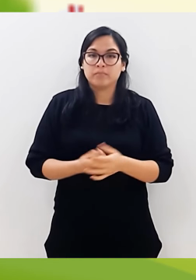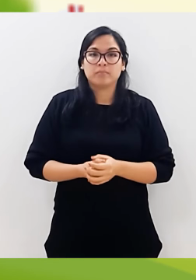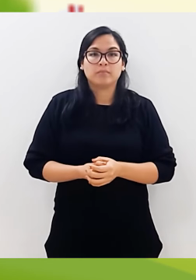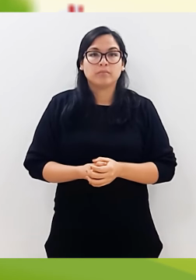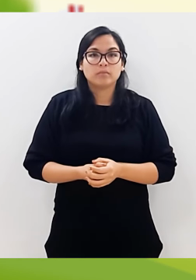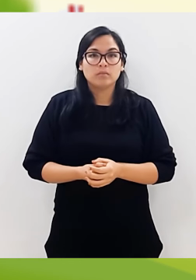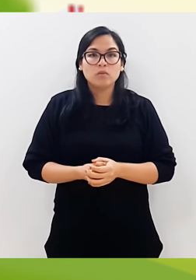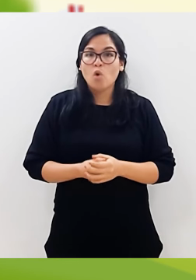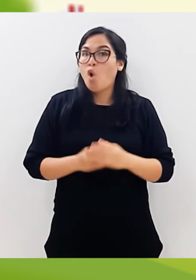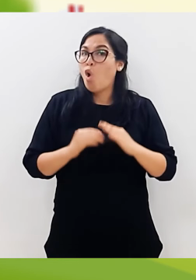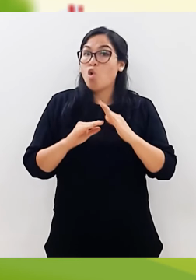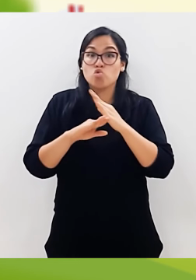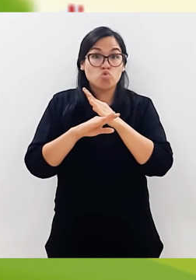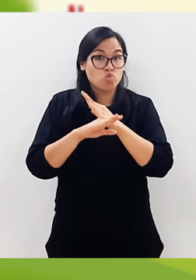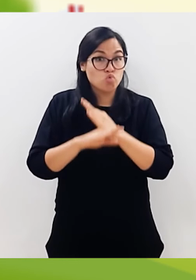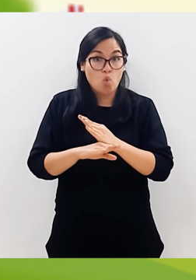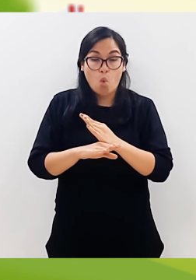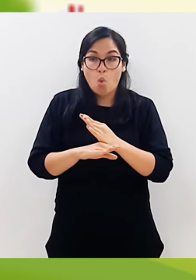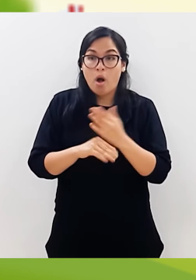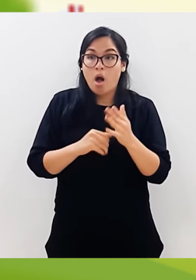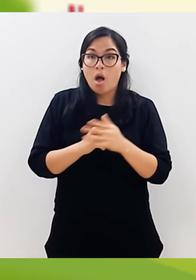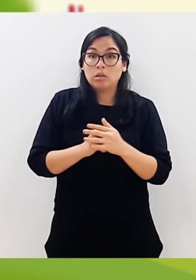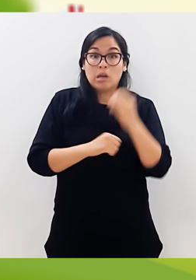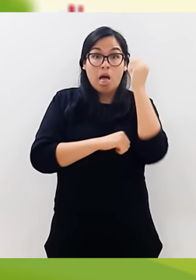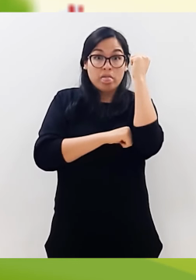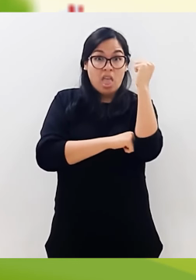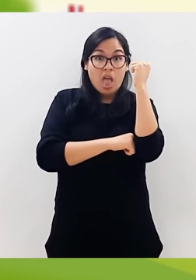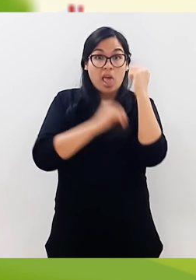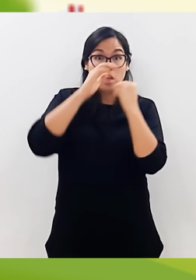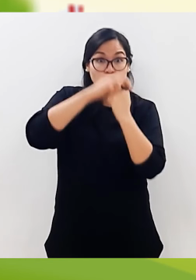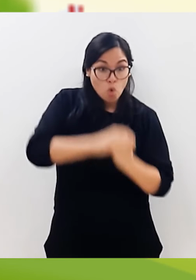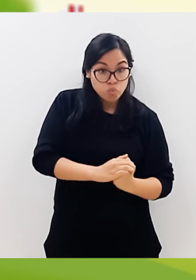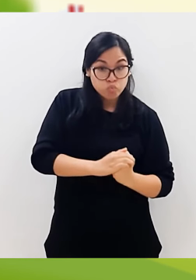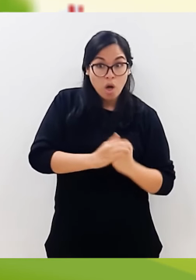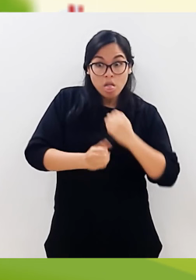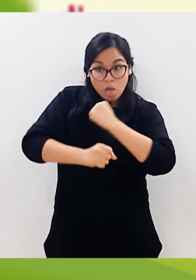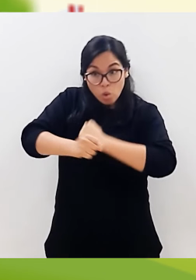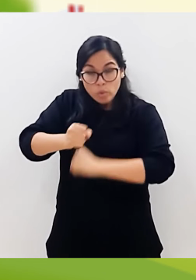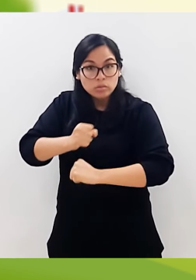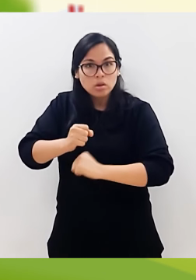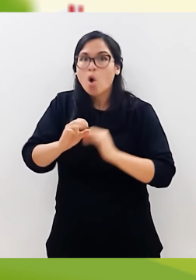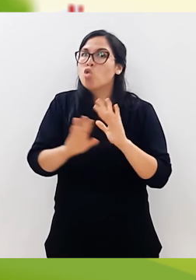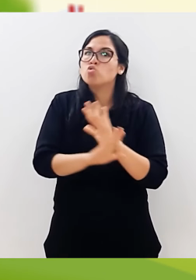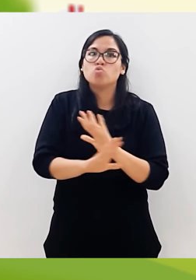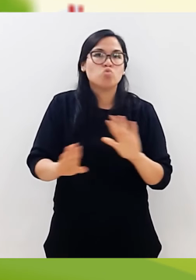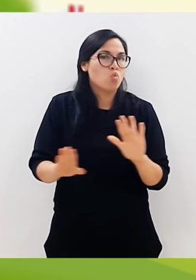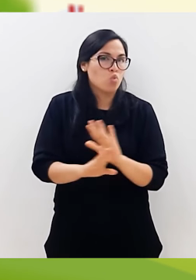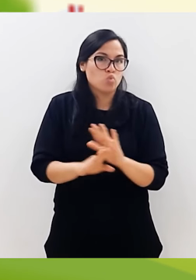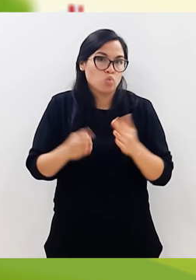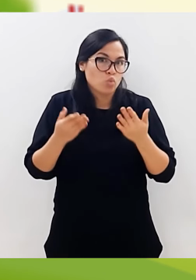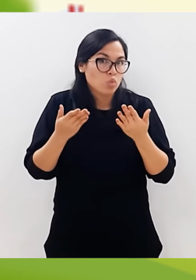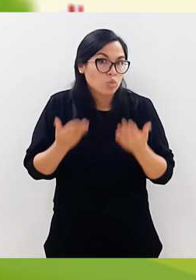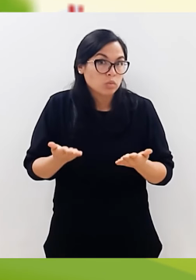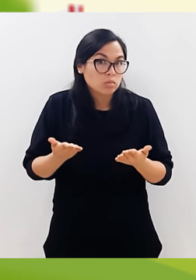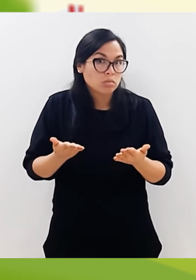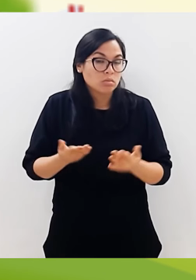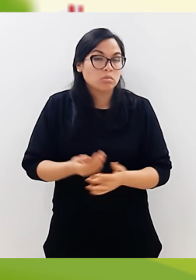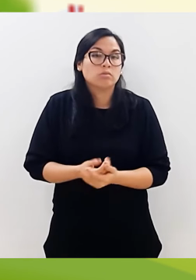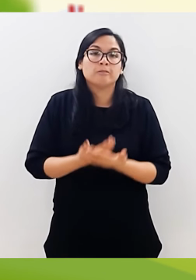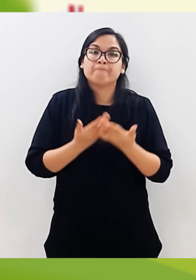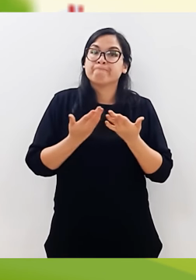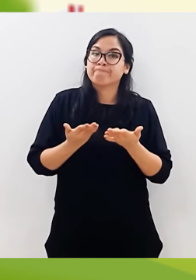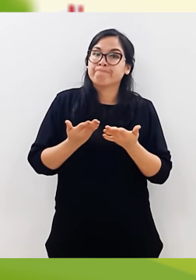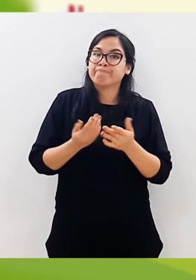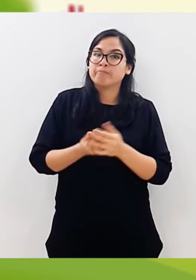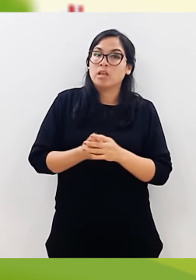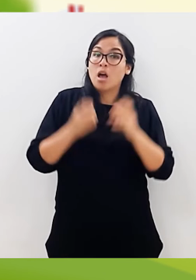Evitar que se vulneren los derechos de nuestras hijas e hijos también tiene que ver